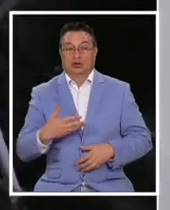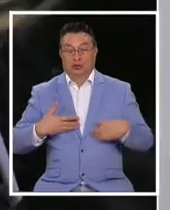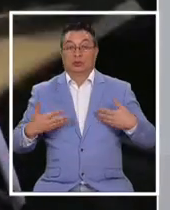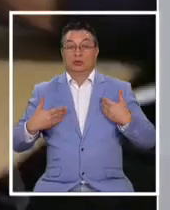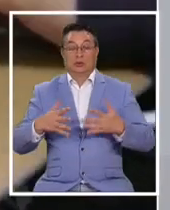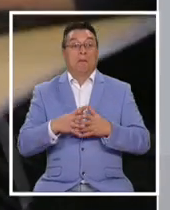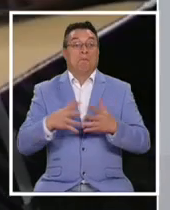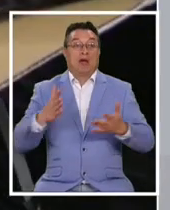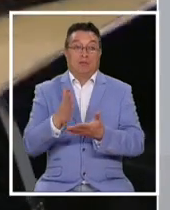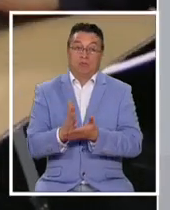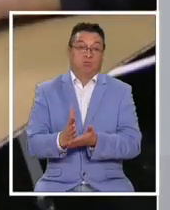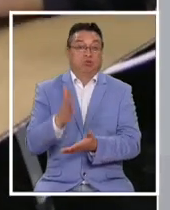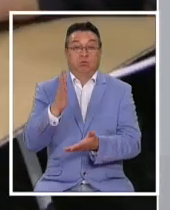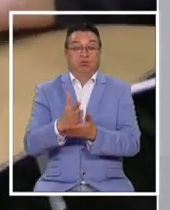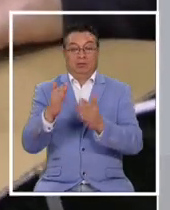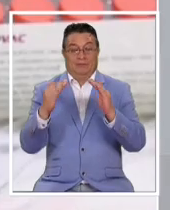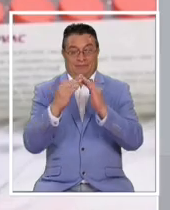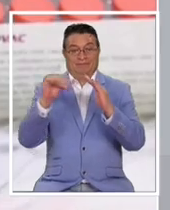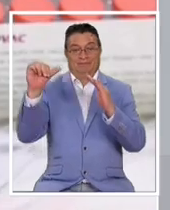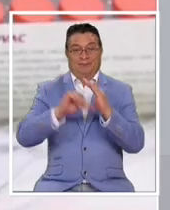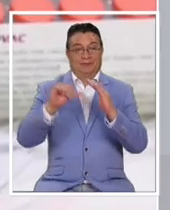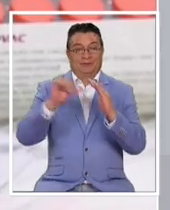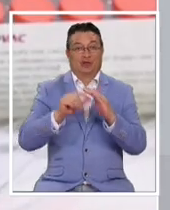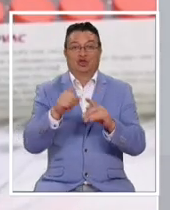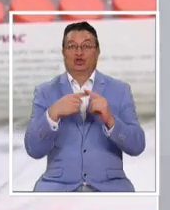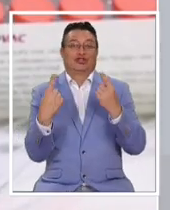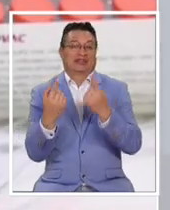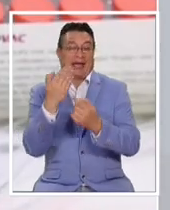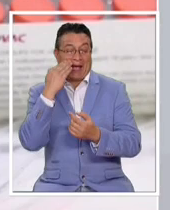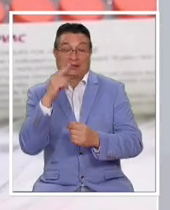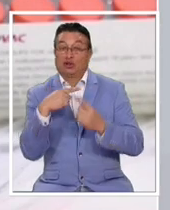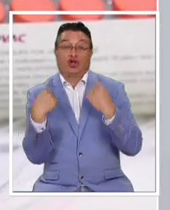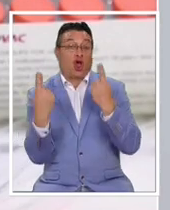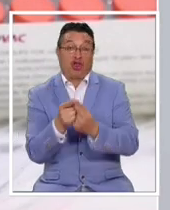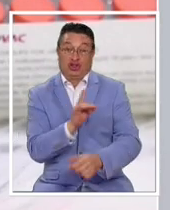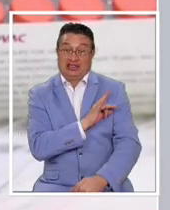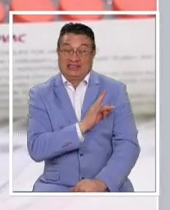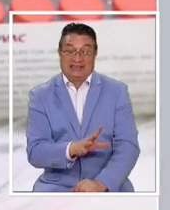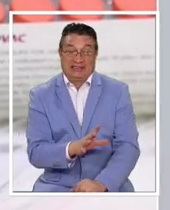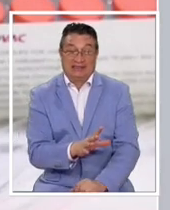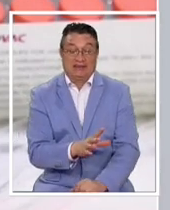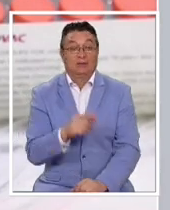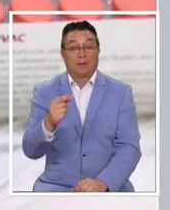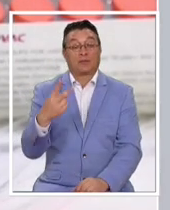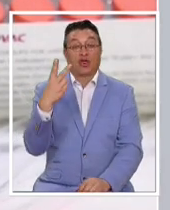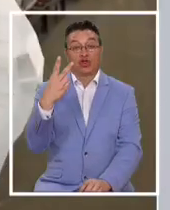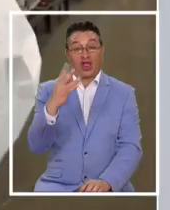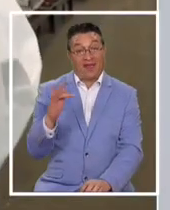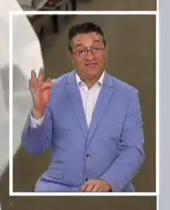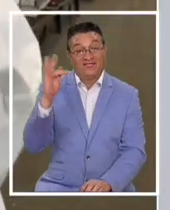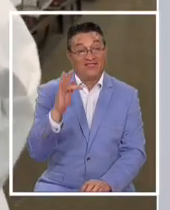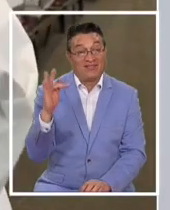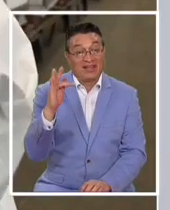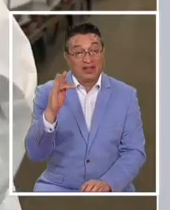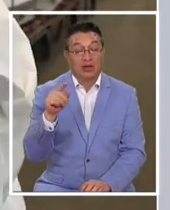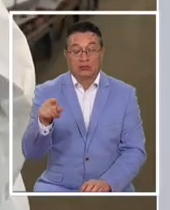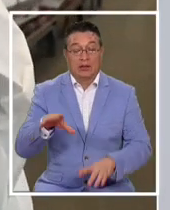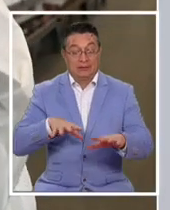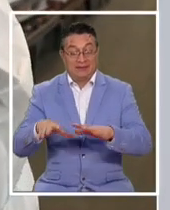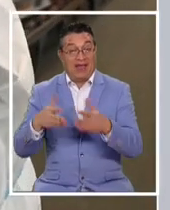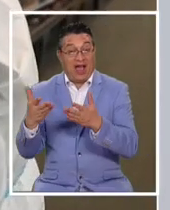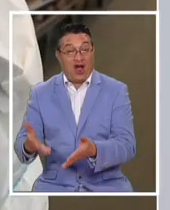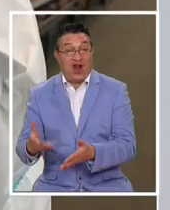medidas tan estrictas como las cuarentenas en prácticamente todo el país. Por lo tanto, si bien el 2 de febrero quizás no era la actividad